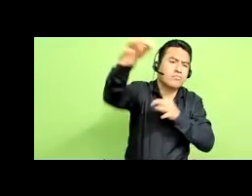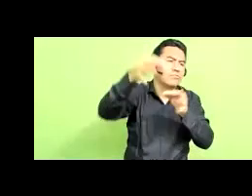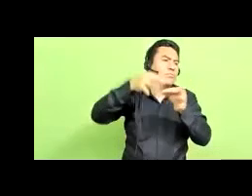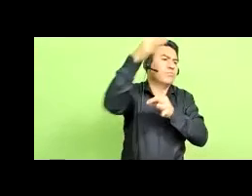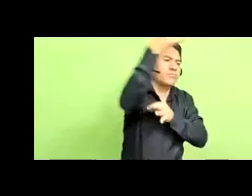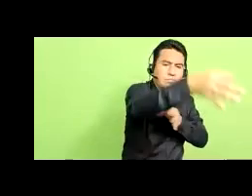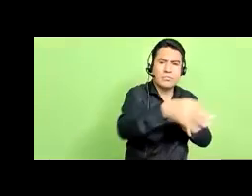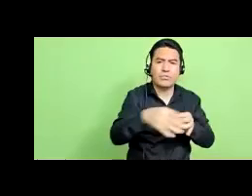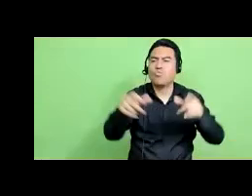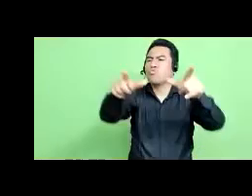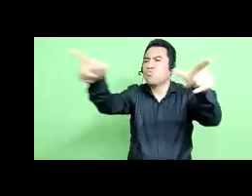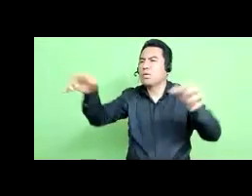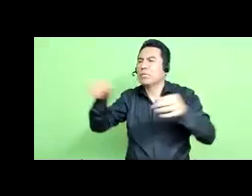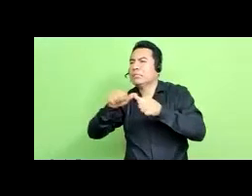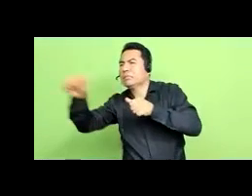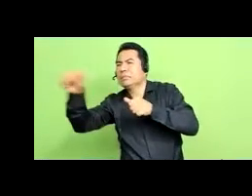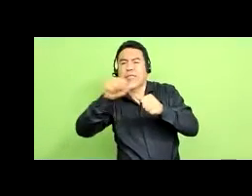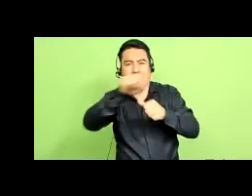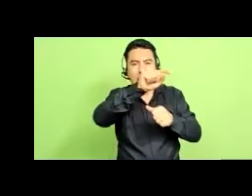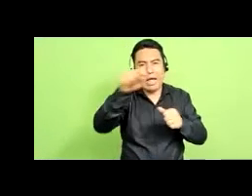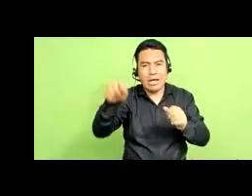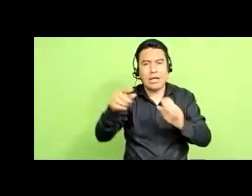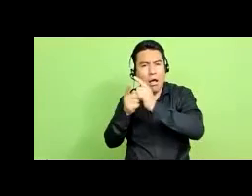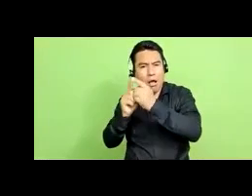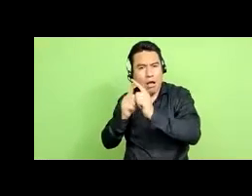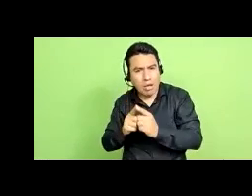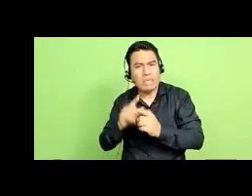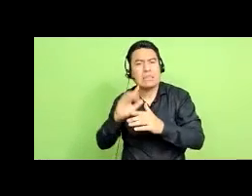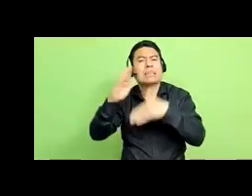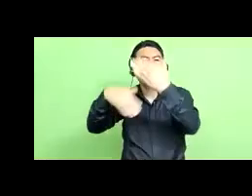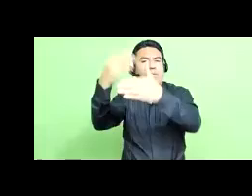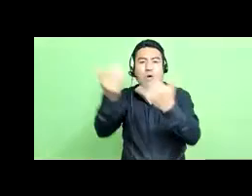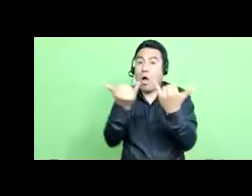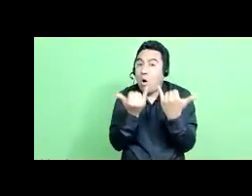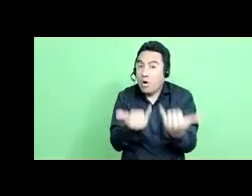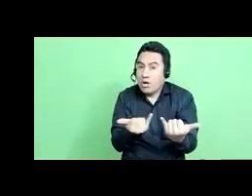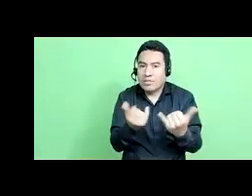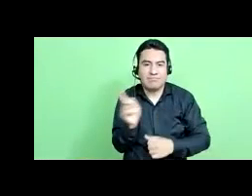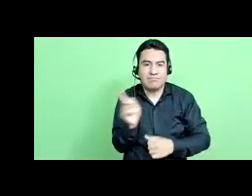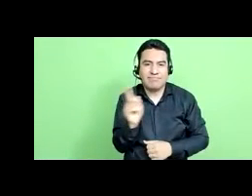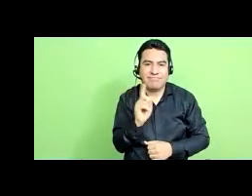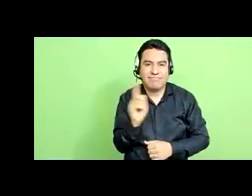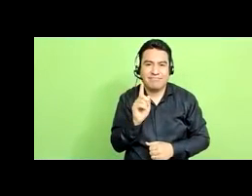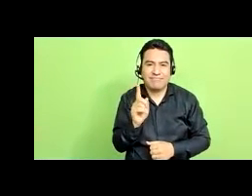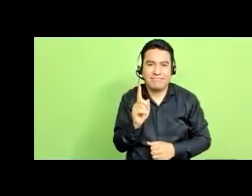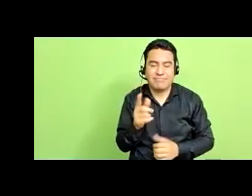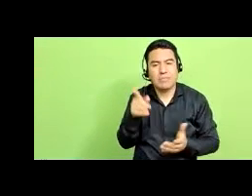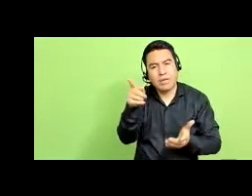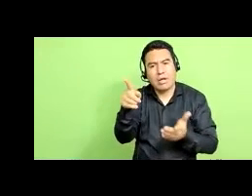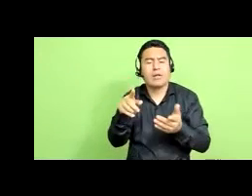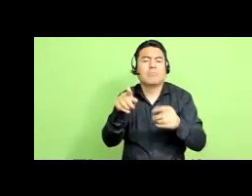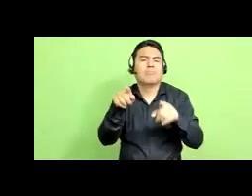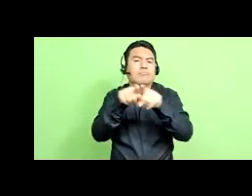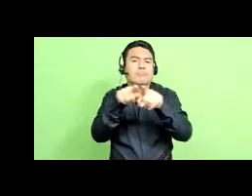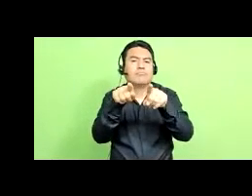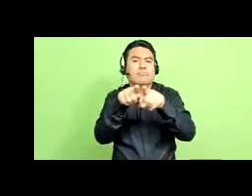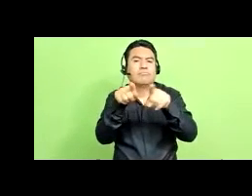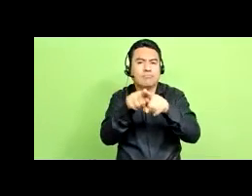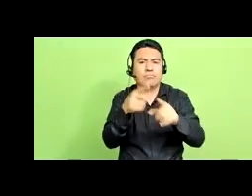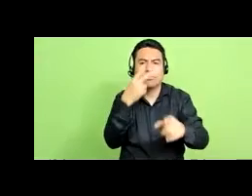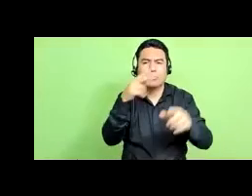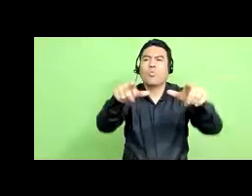viales otro espacio de ahí se va obviamente hay también está dentro lo que son las